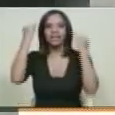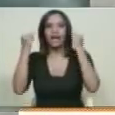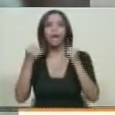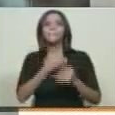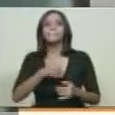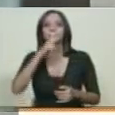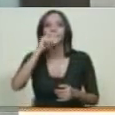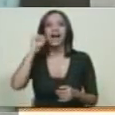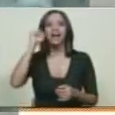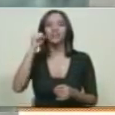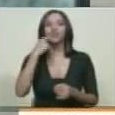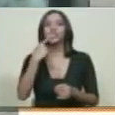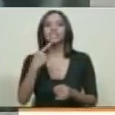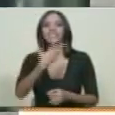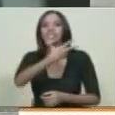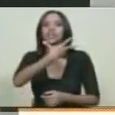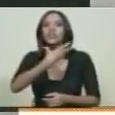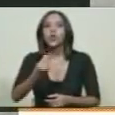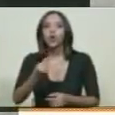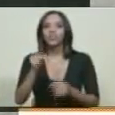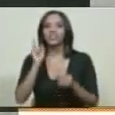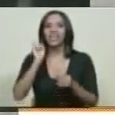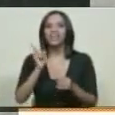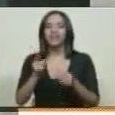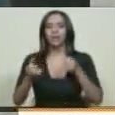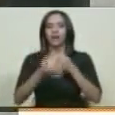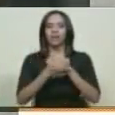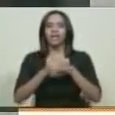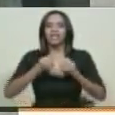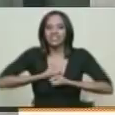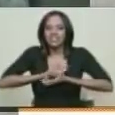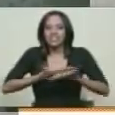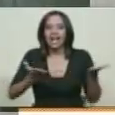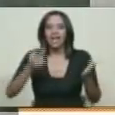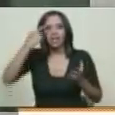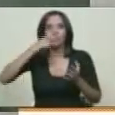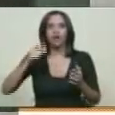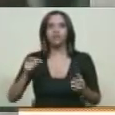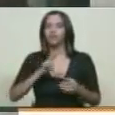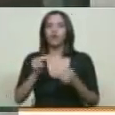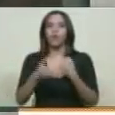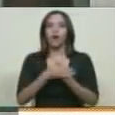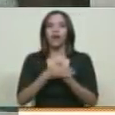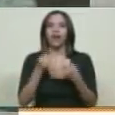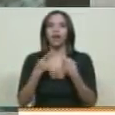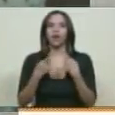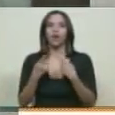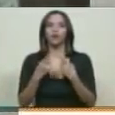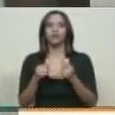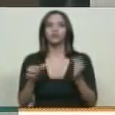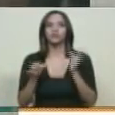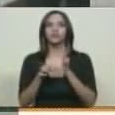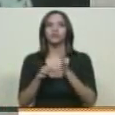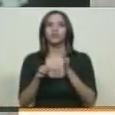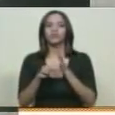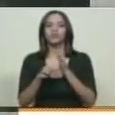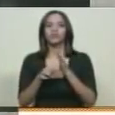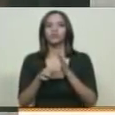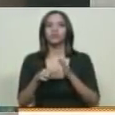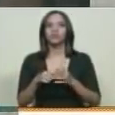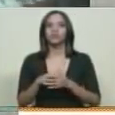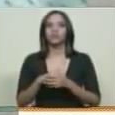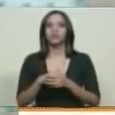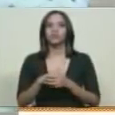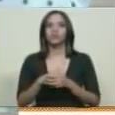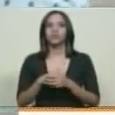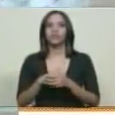Nicolás Maduro dice que no debemos acaparar, que debemos darle al pueblo, no acaparar las cosas. Pues, dime dónde nos encontramos en este momento.